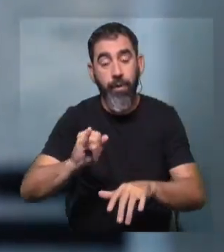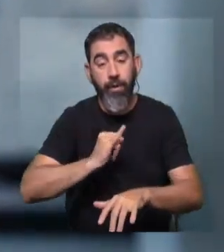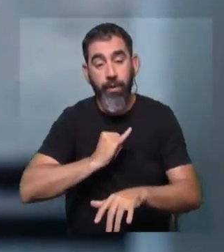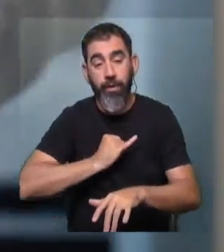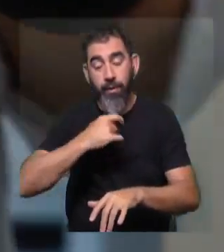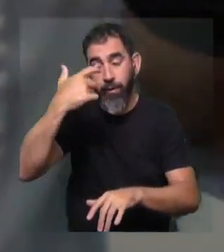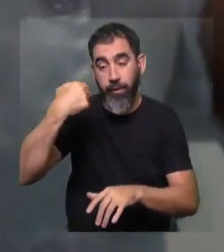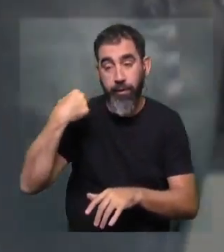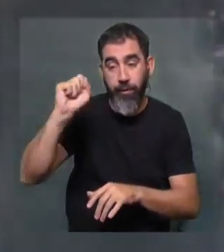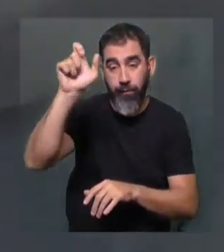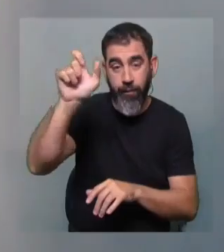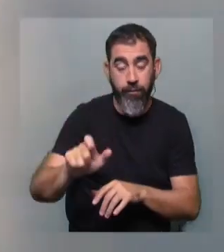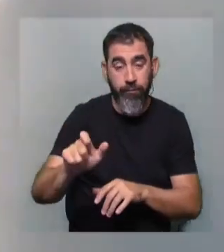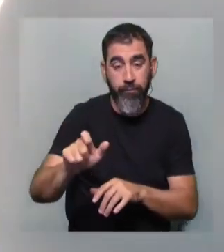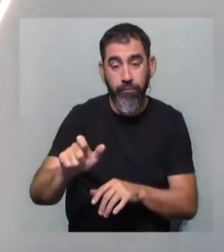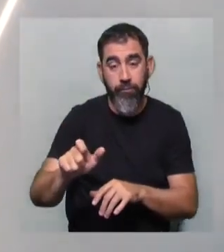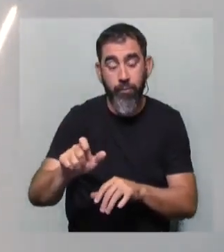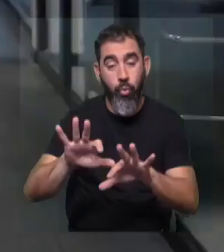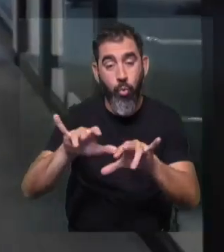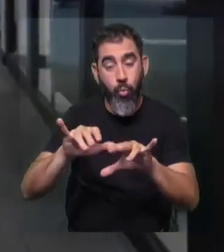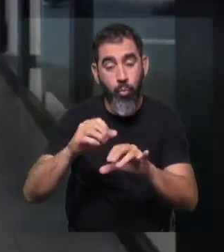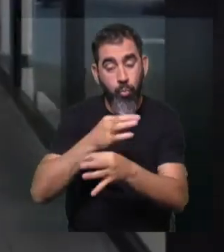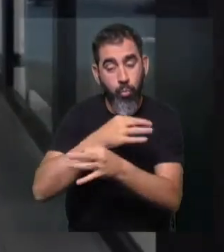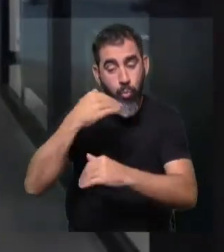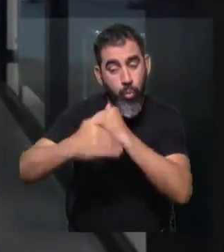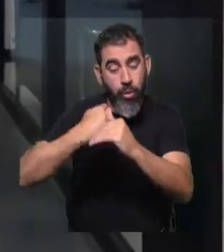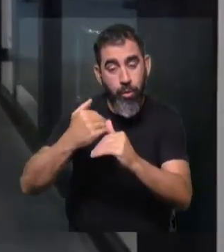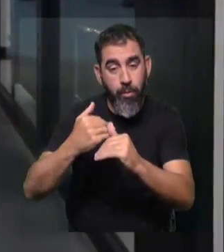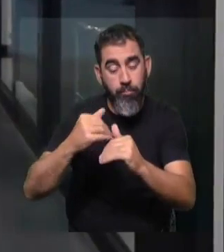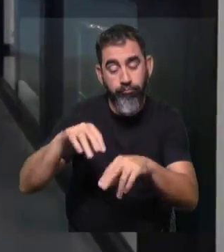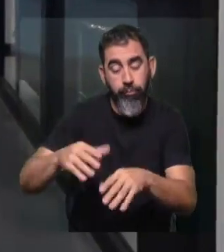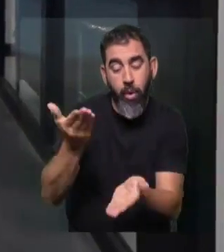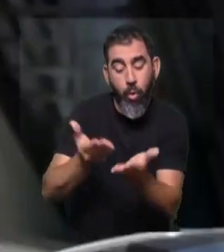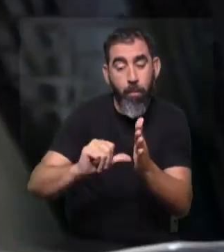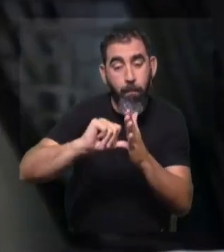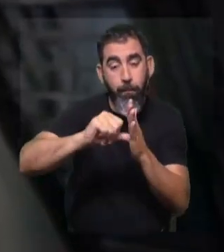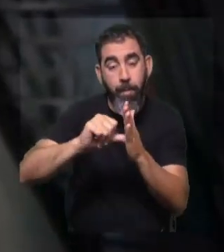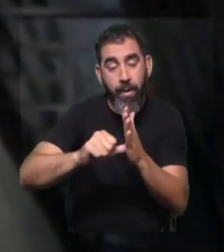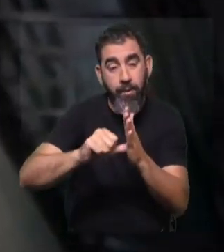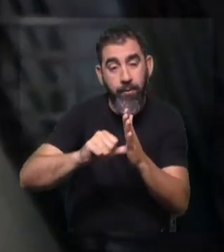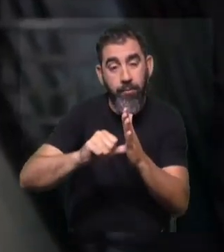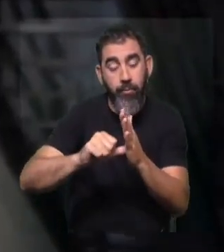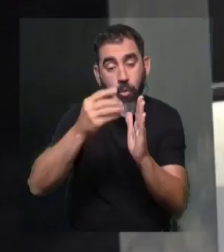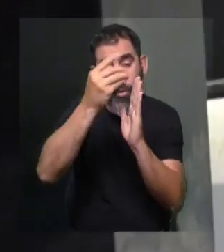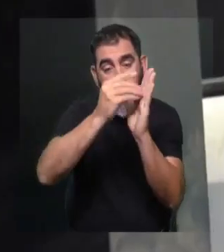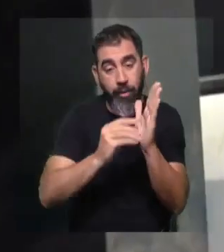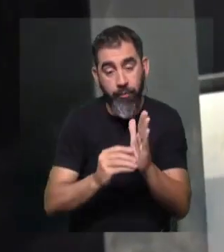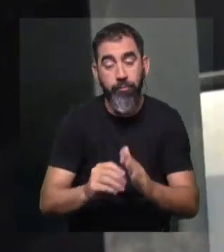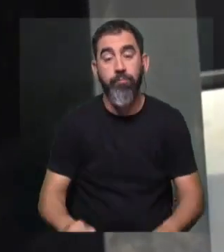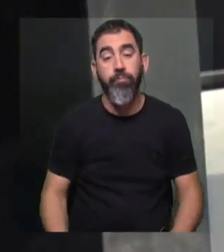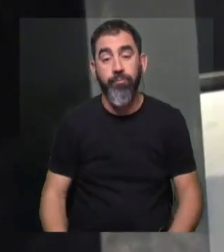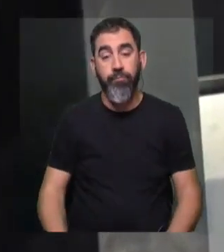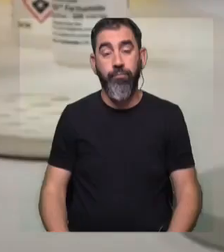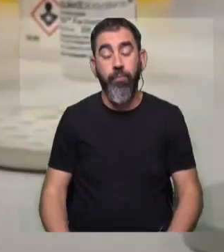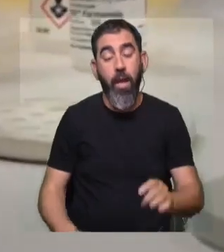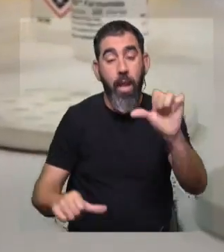identificación criminal que utiliza software AFIS para consultar y comparar huellas a través de una base de datos. En tanto,